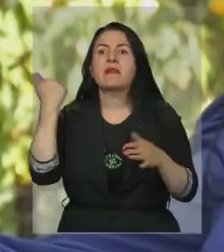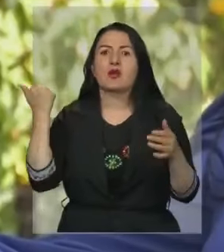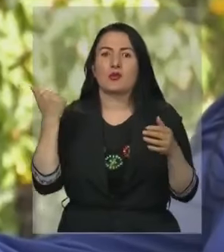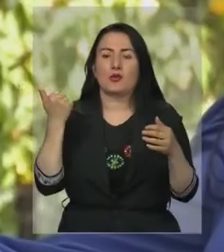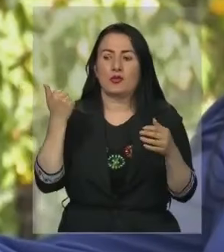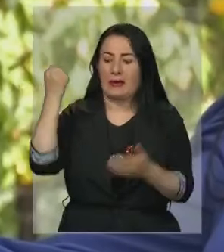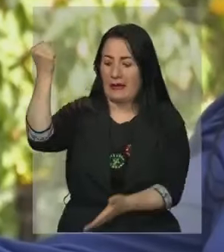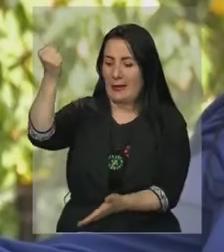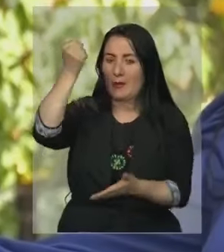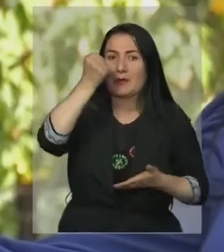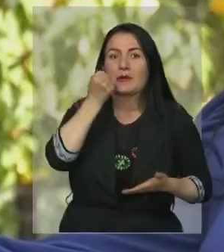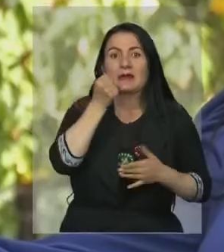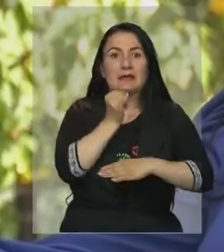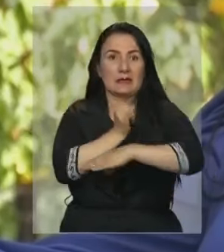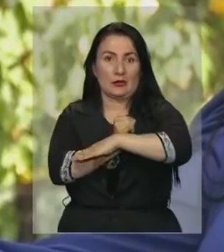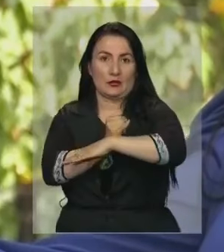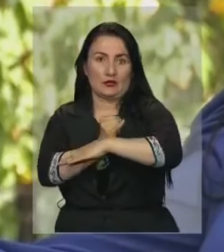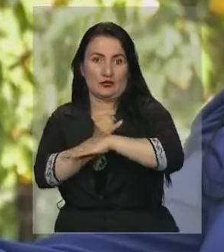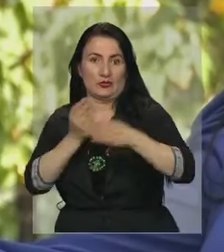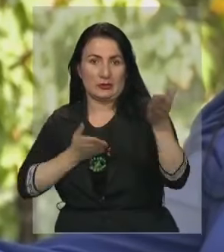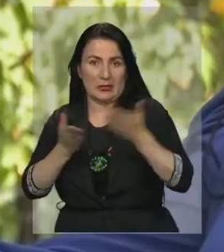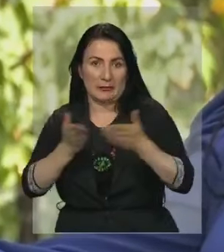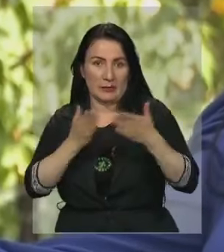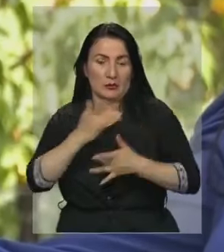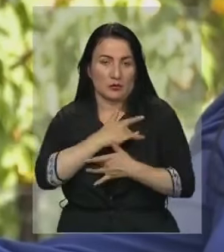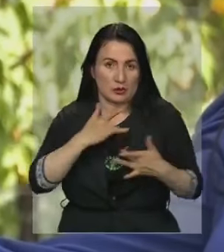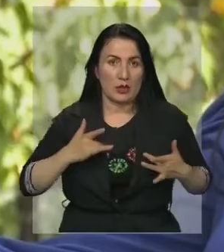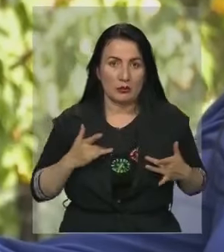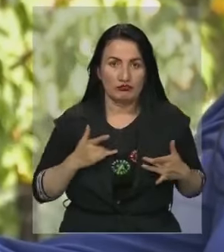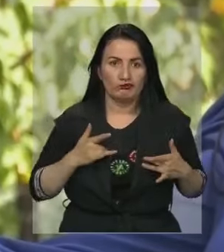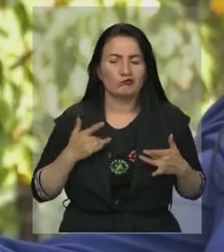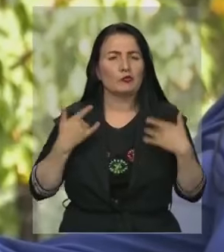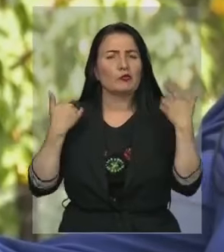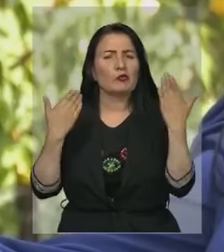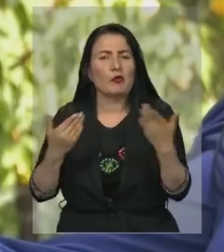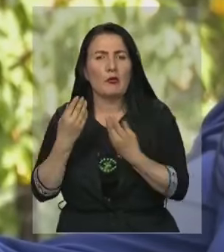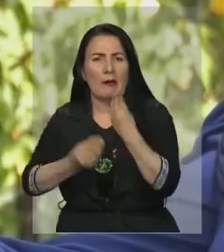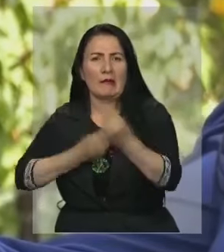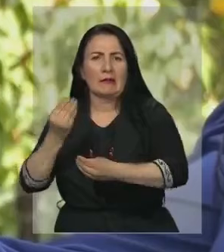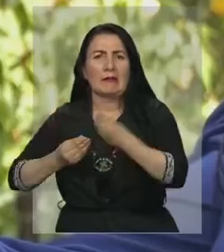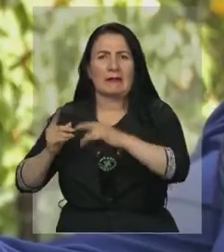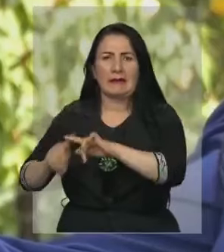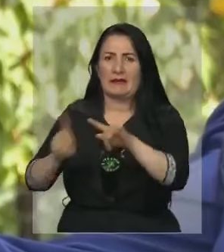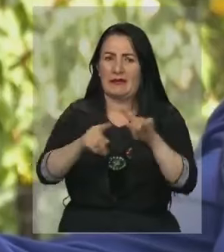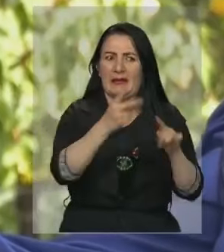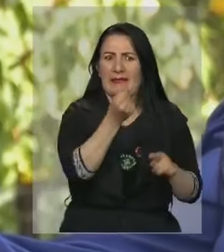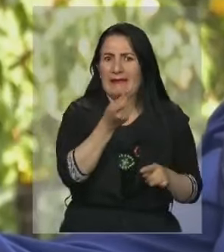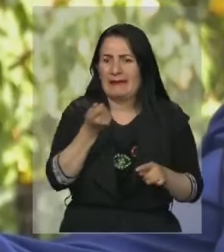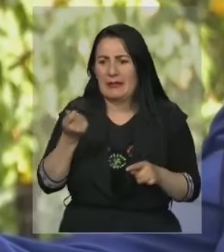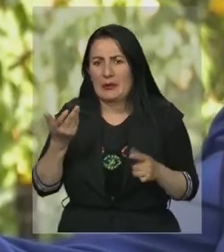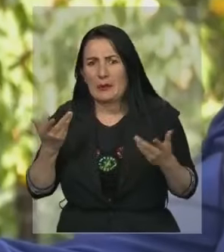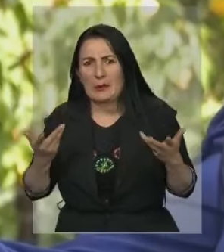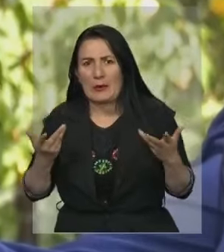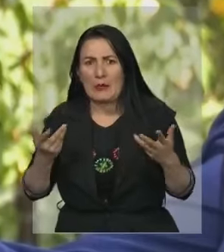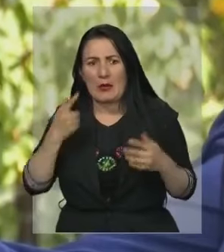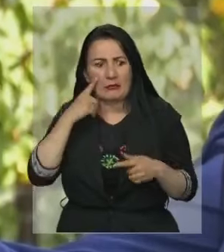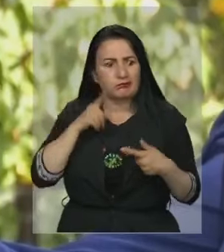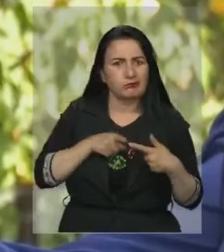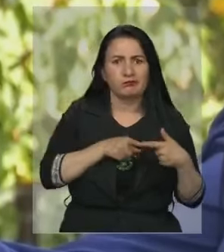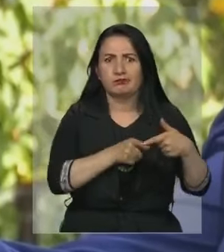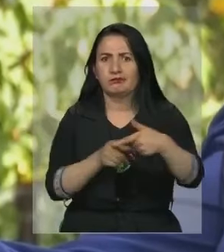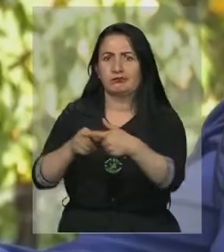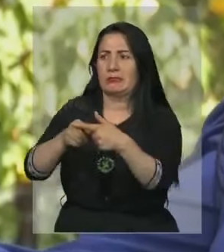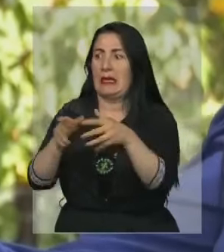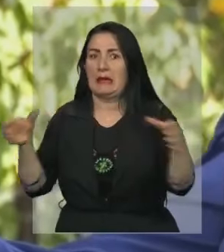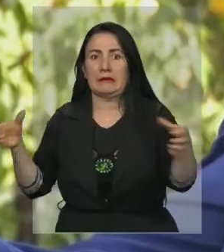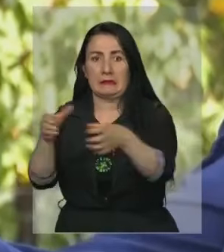de recursos a las instituciones prestadoras de servicios de salud, haciendo que, evitando que el dinero pase por la vía de las